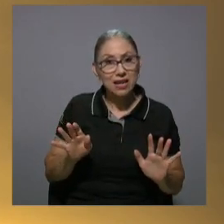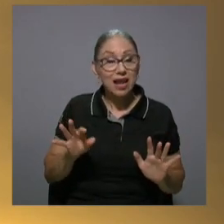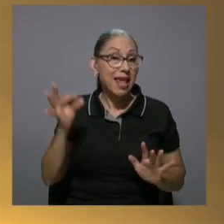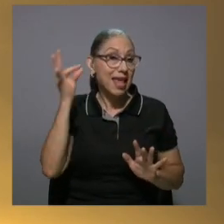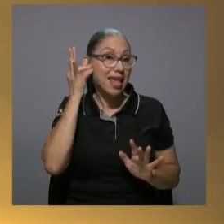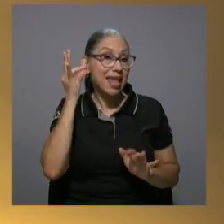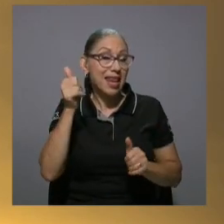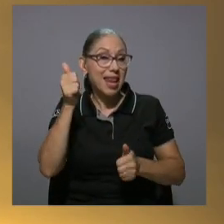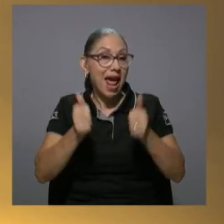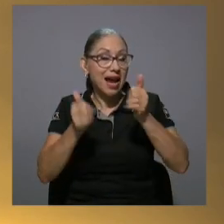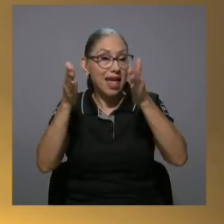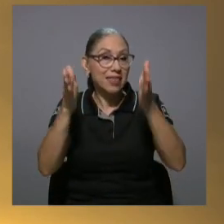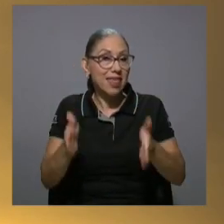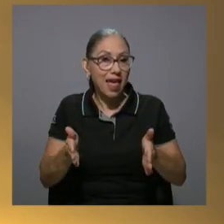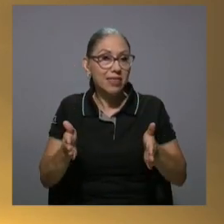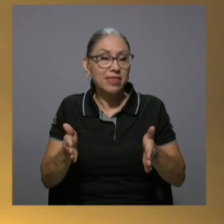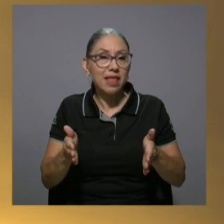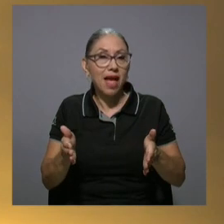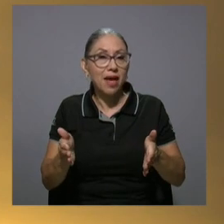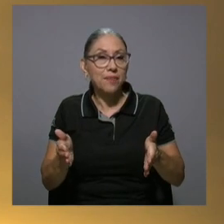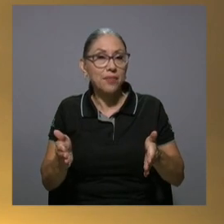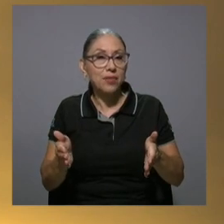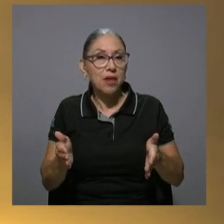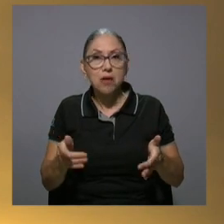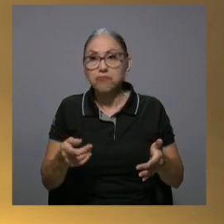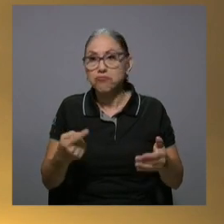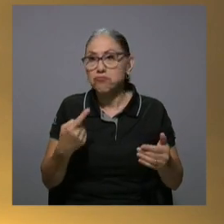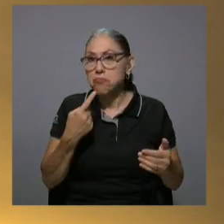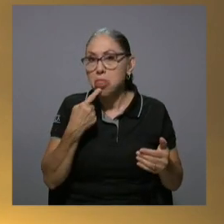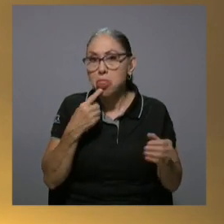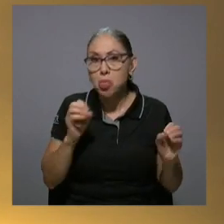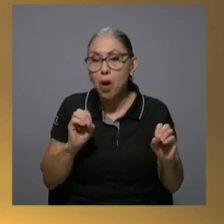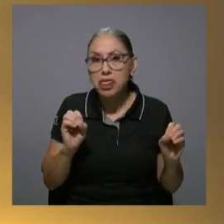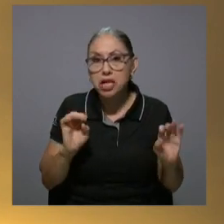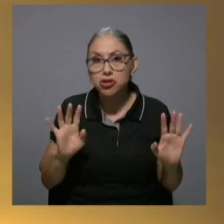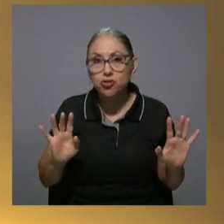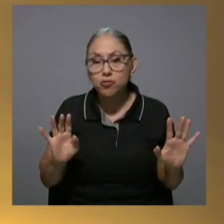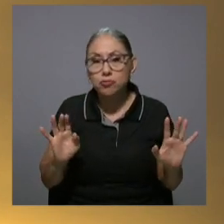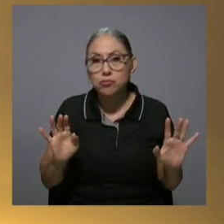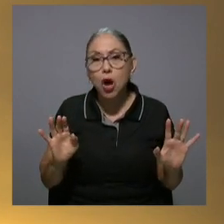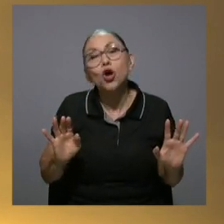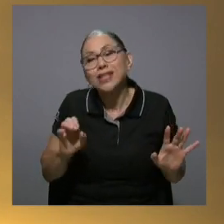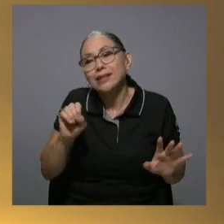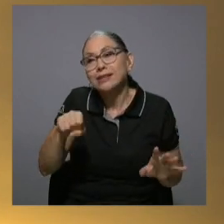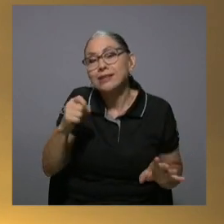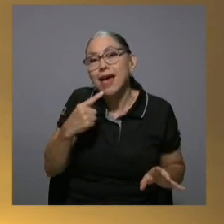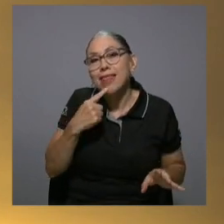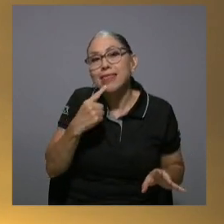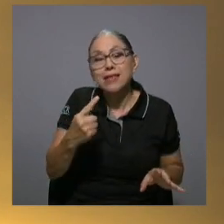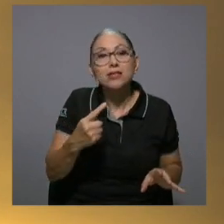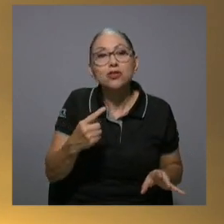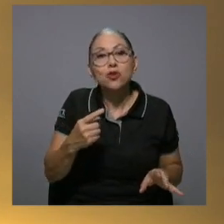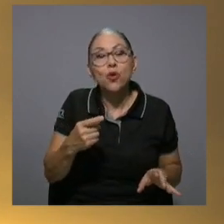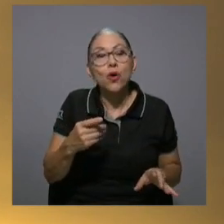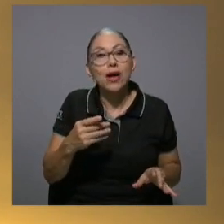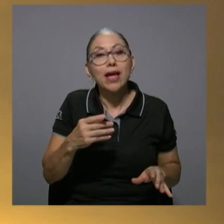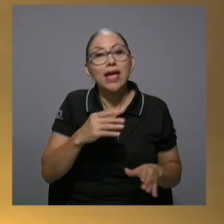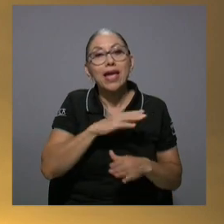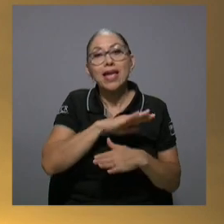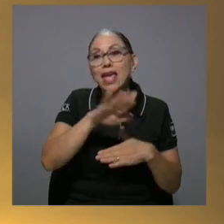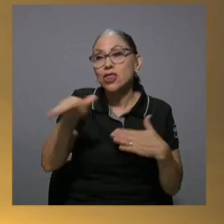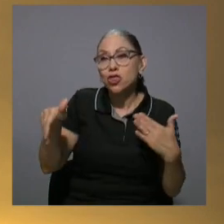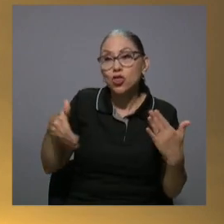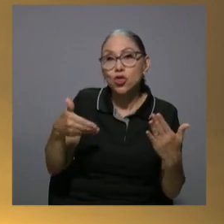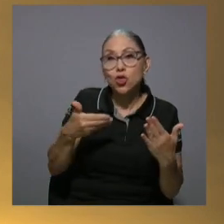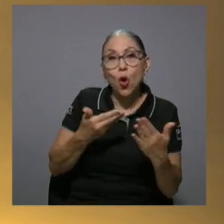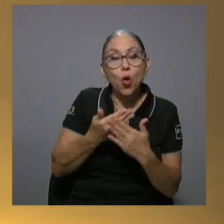candidata no ha dicho que, es decir, ha dicho que que en todo es lo que el actual